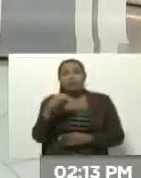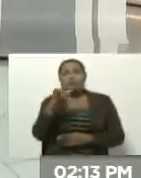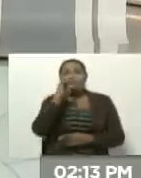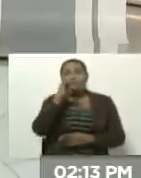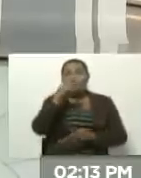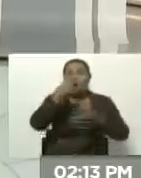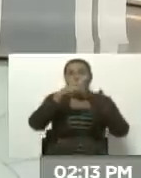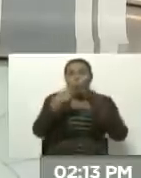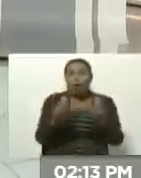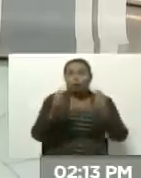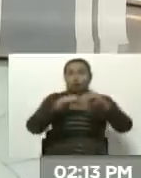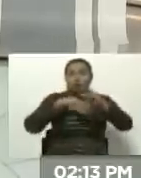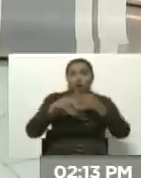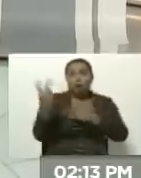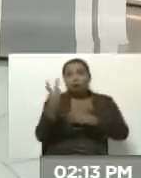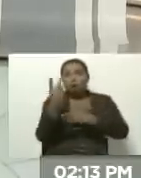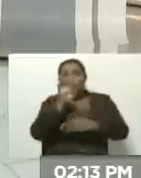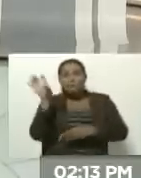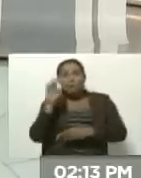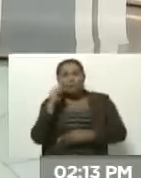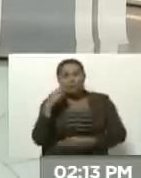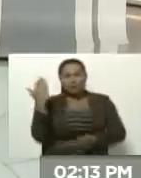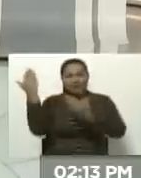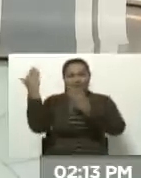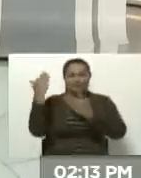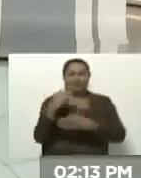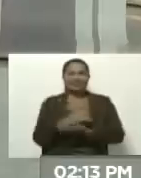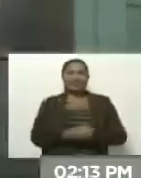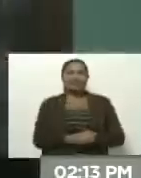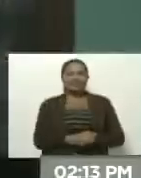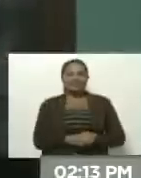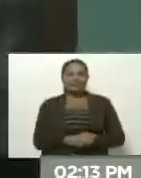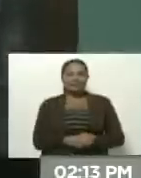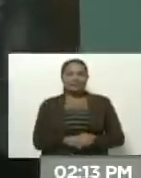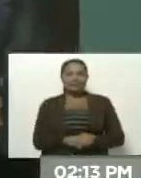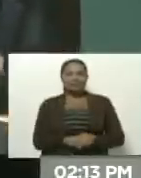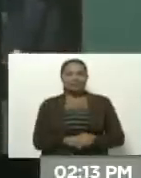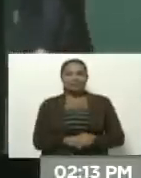y acuerdos bilaterales entre ambas naciones. Graya, estamos contigo.